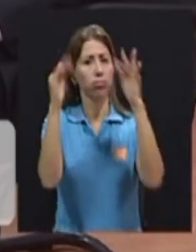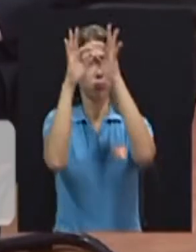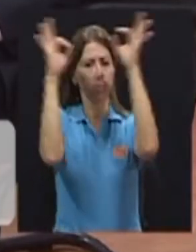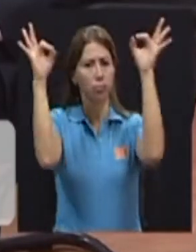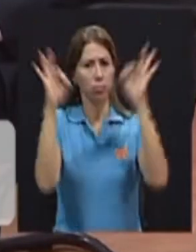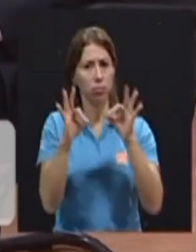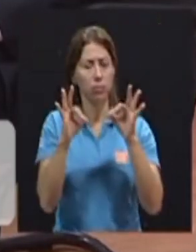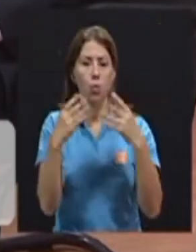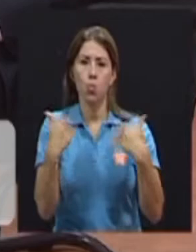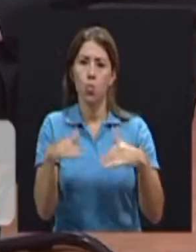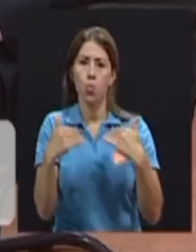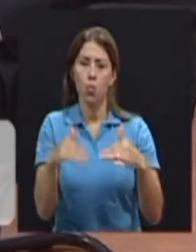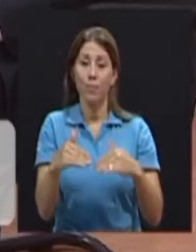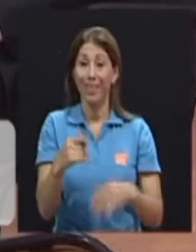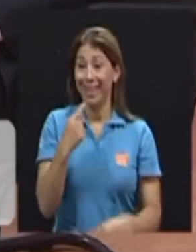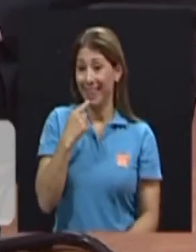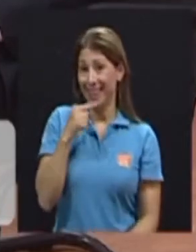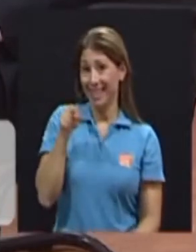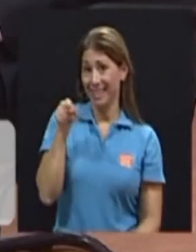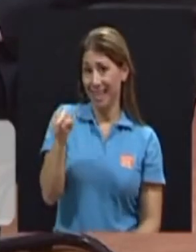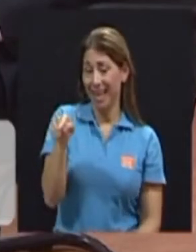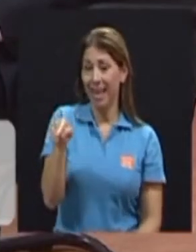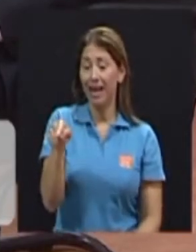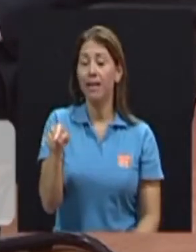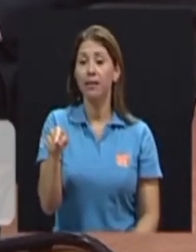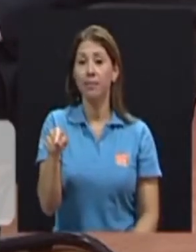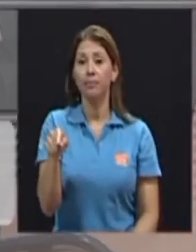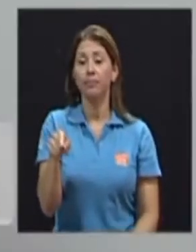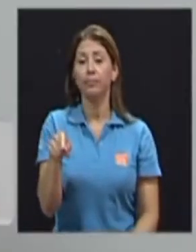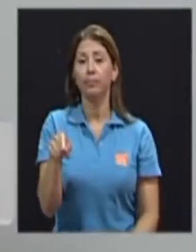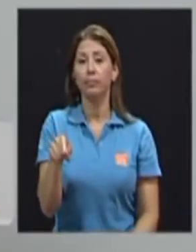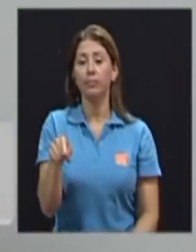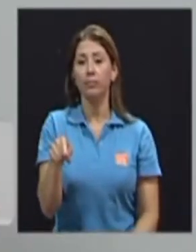cosas y dice que más o menos es el único